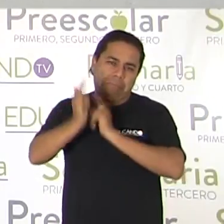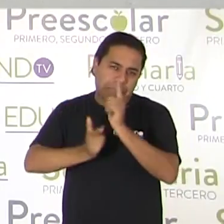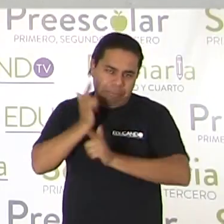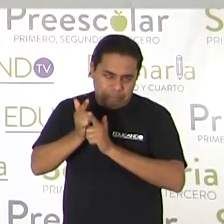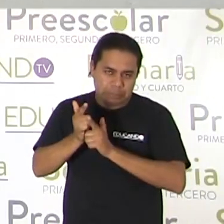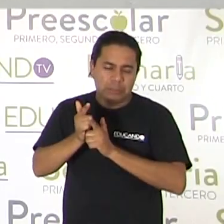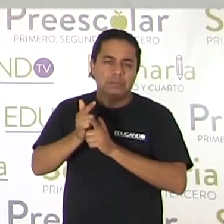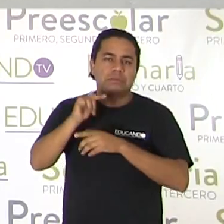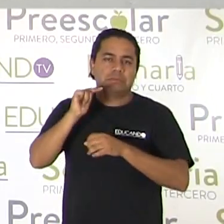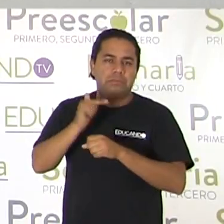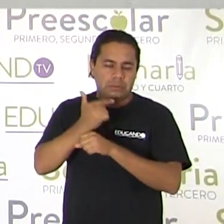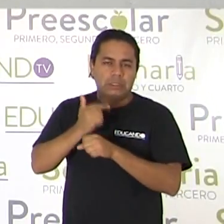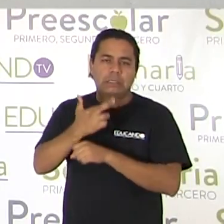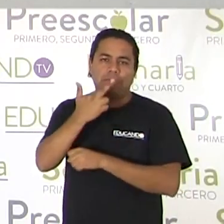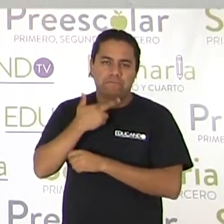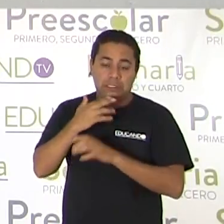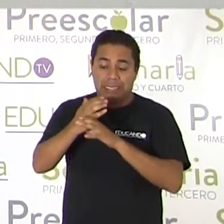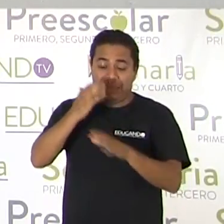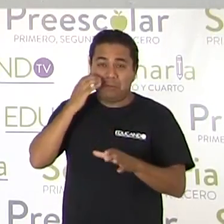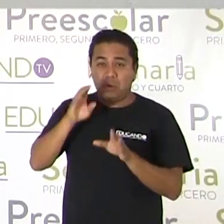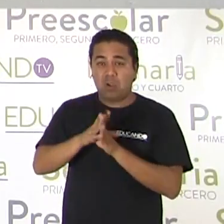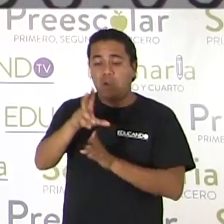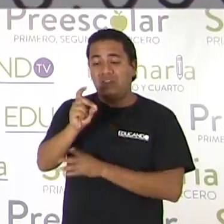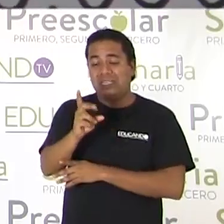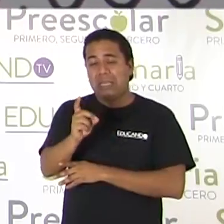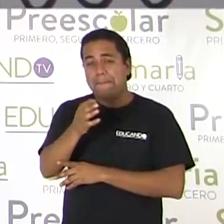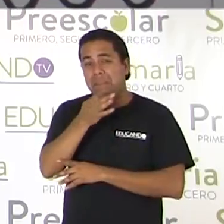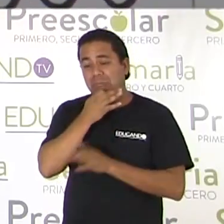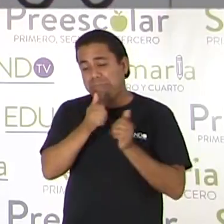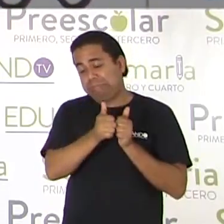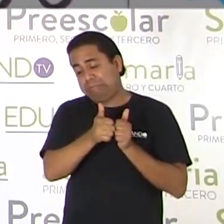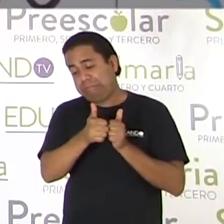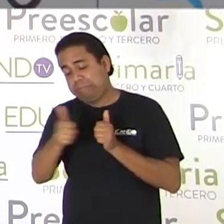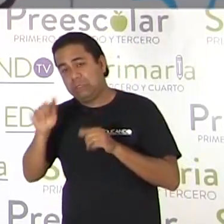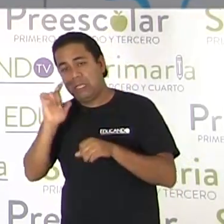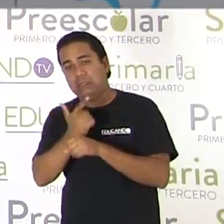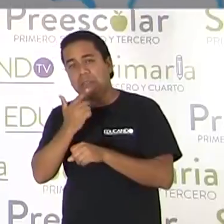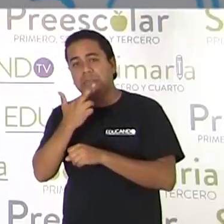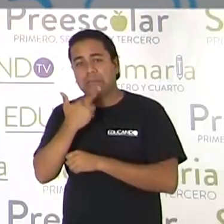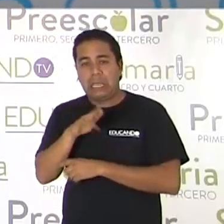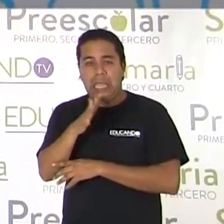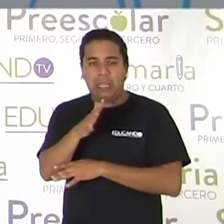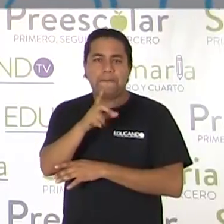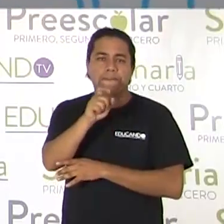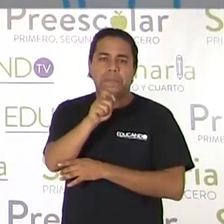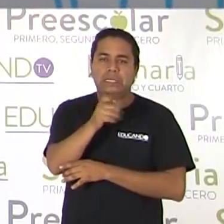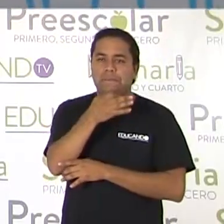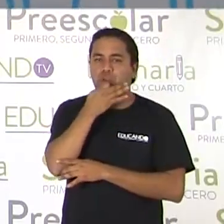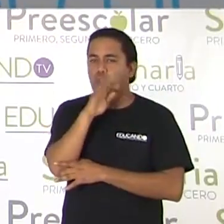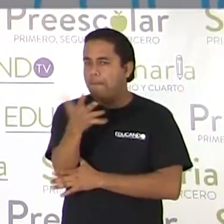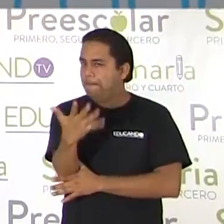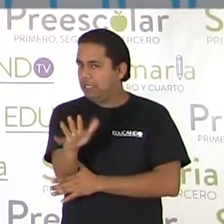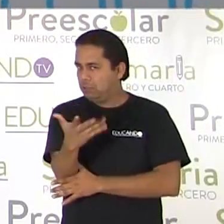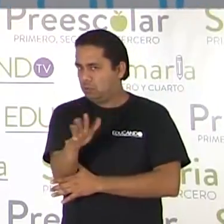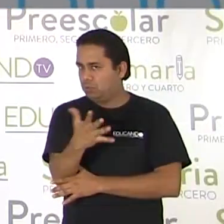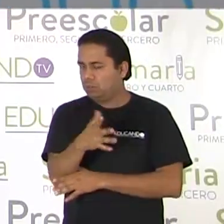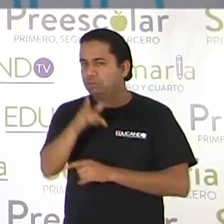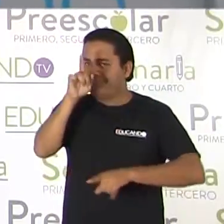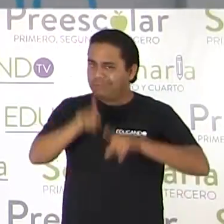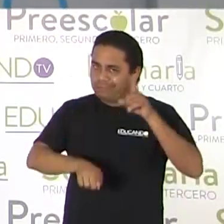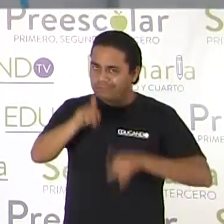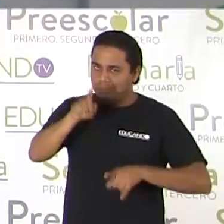caso, en autobús nos estaríamos llevando 30 minutos aproximadamente y en un taxi 20 minutos aproximadamente, dependiendo